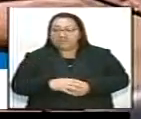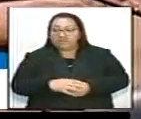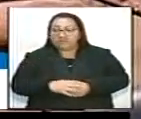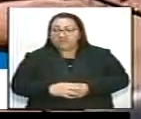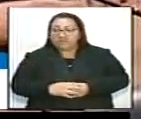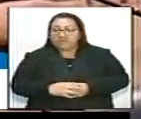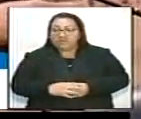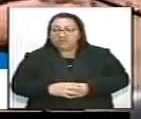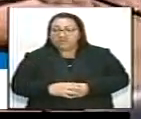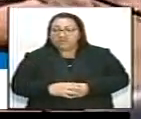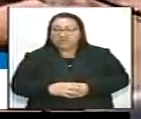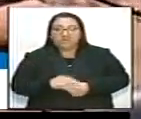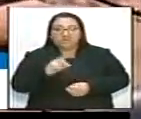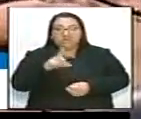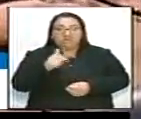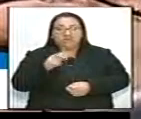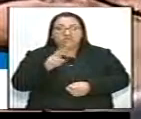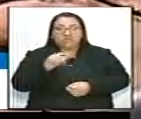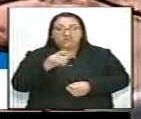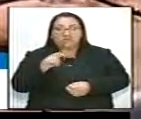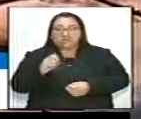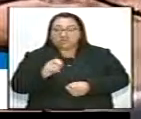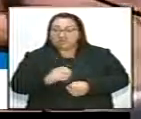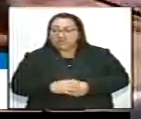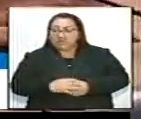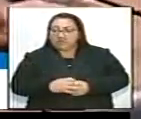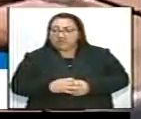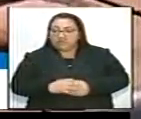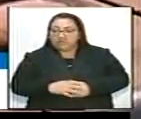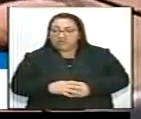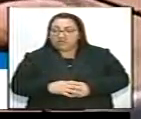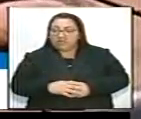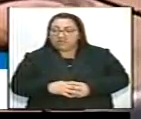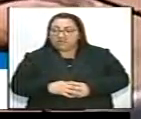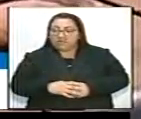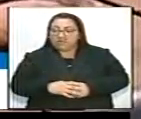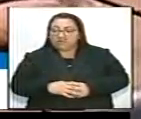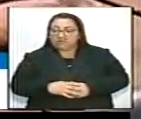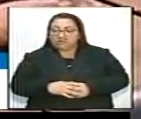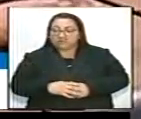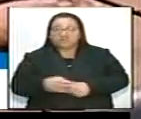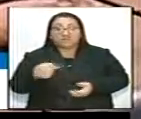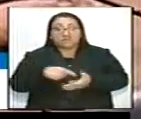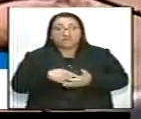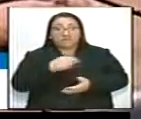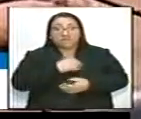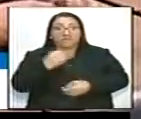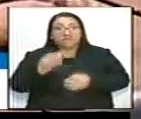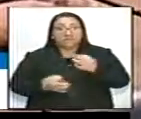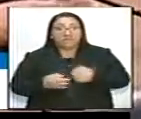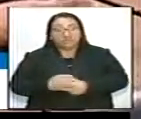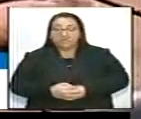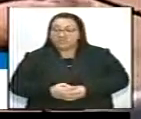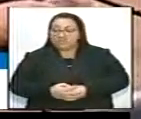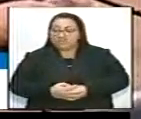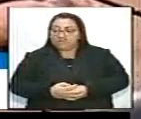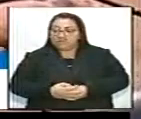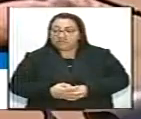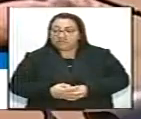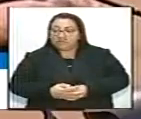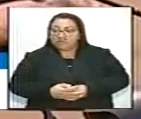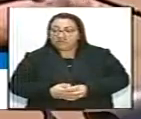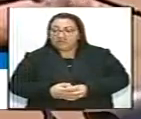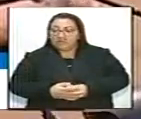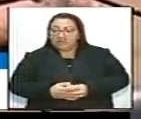hoc del caso Lavallato, y en el medio está, por supuesto, el ministro de Justicia, con una